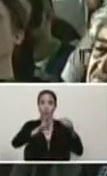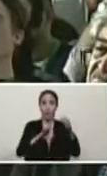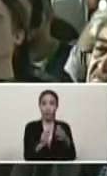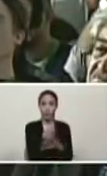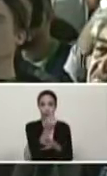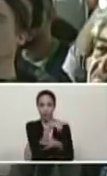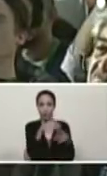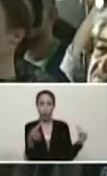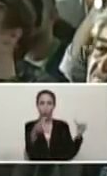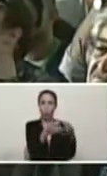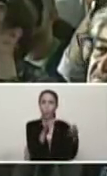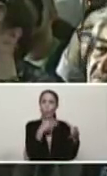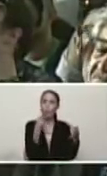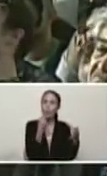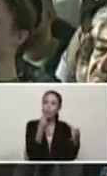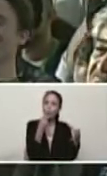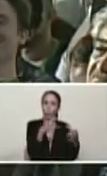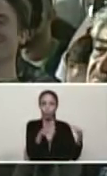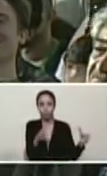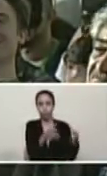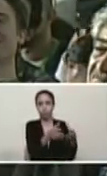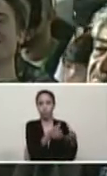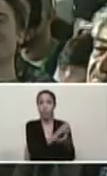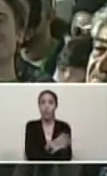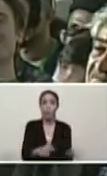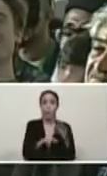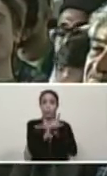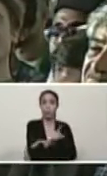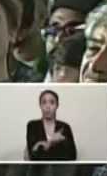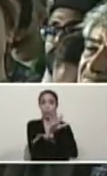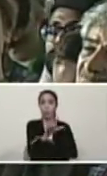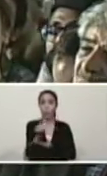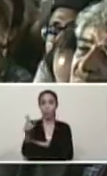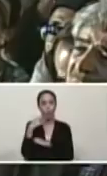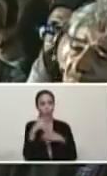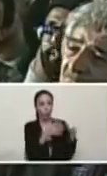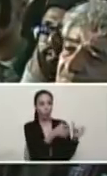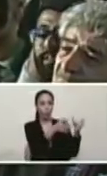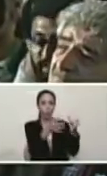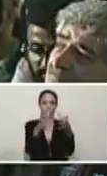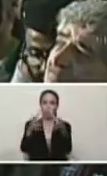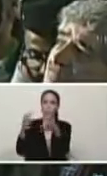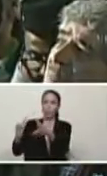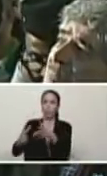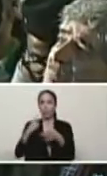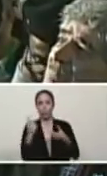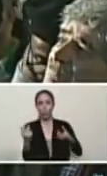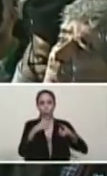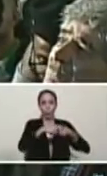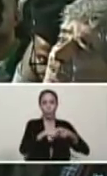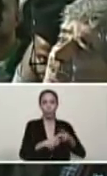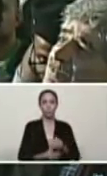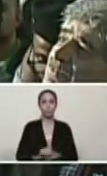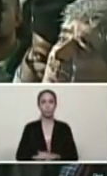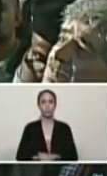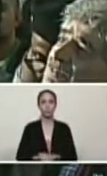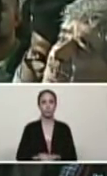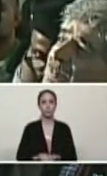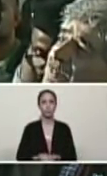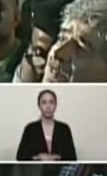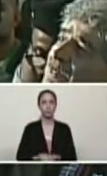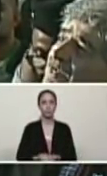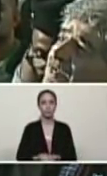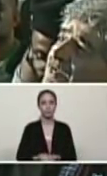de Juventudes Democráticas, con las 151 organizaciones. Is conducting all around the world a